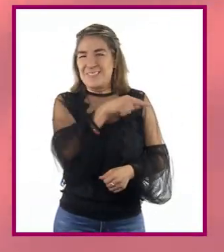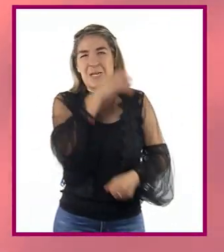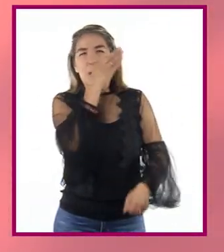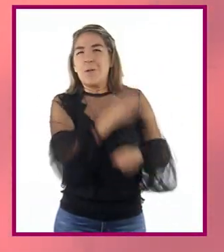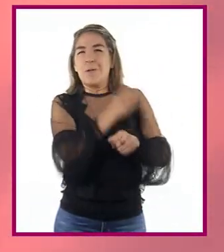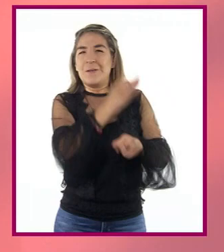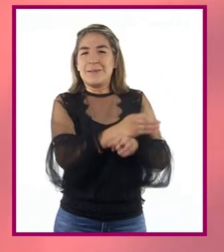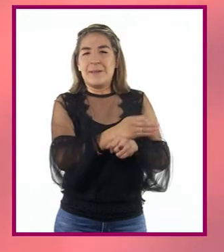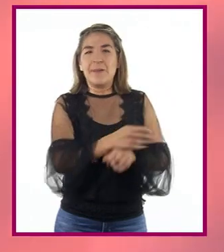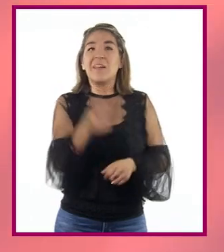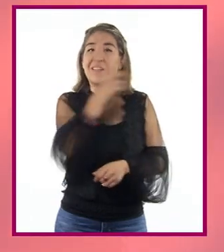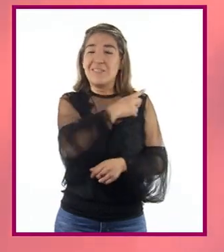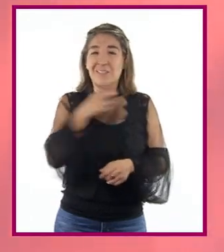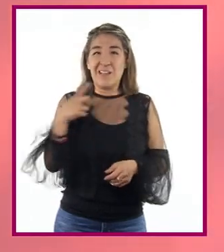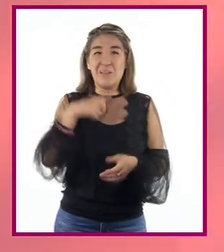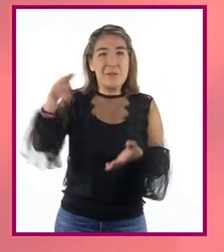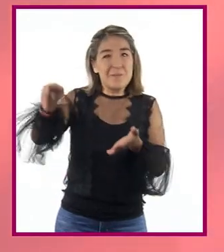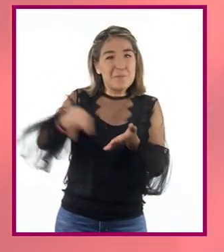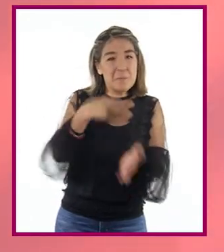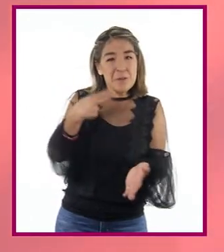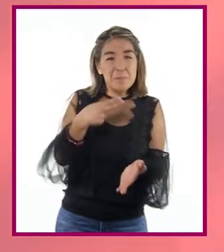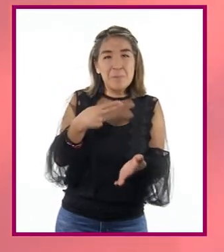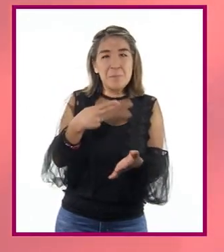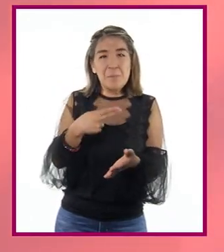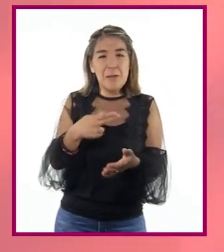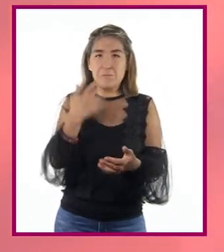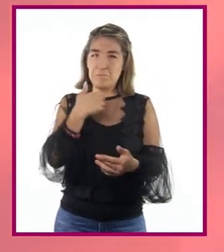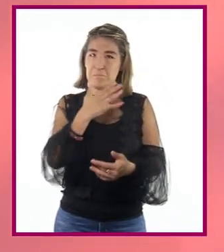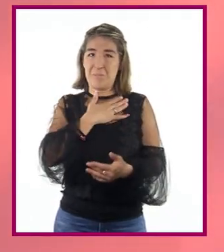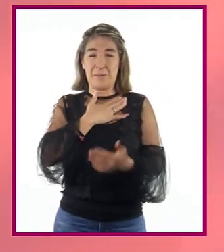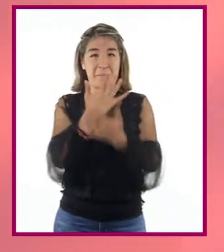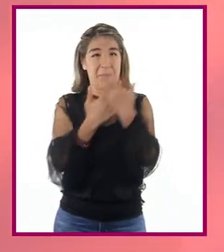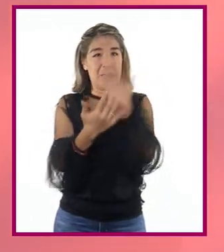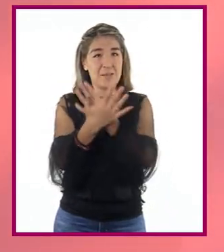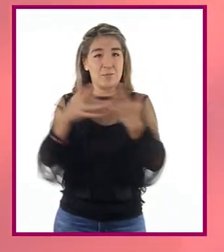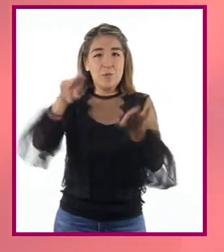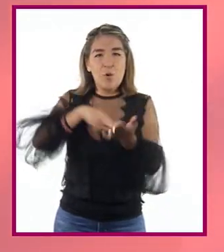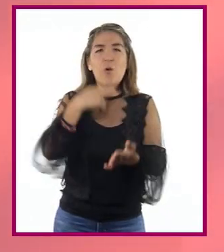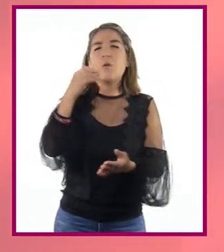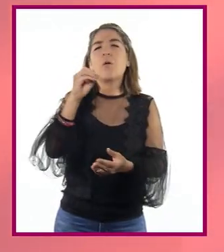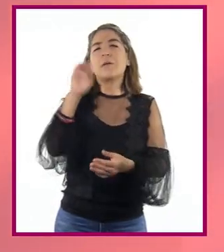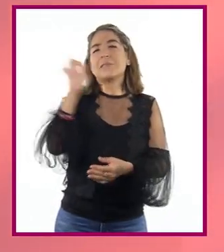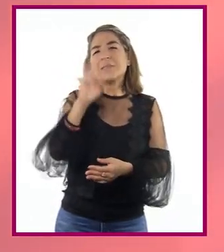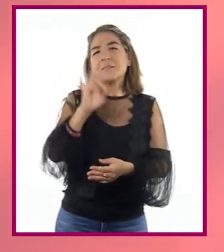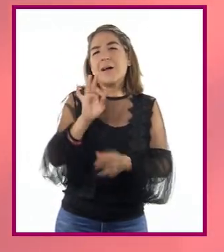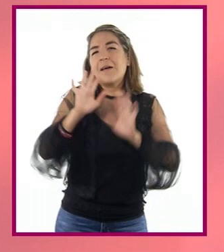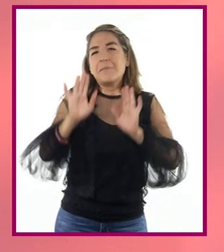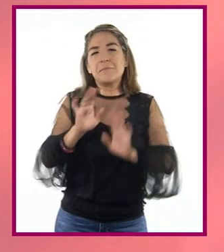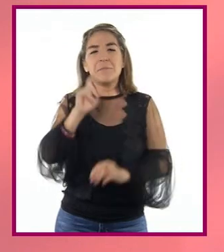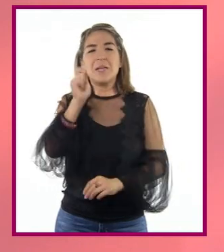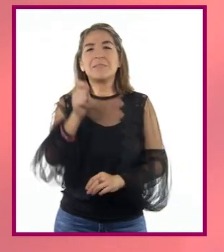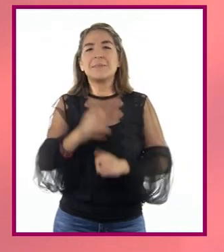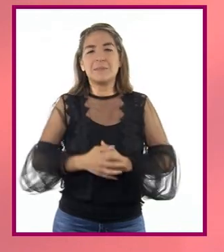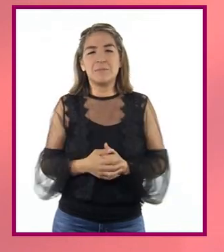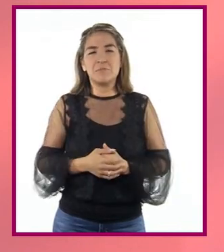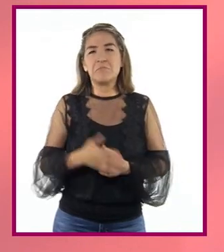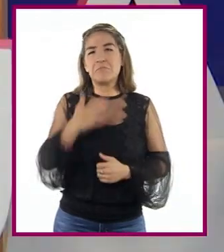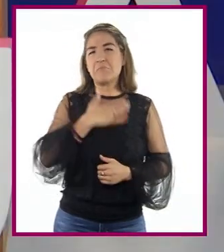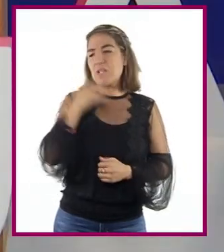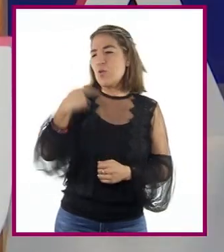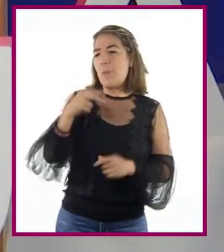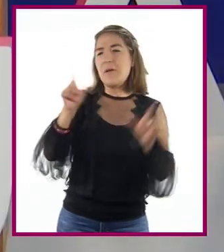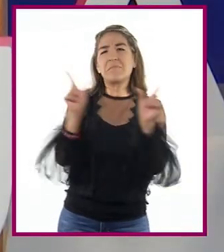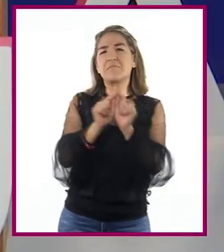casos, ¿debemos firmar de puño y letra nuestra carta? ¿O bastará con poner nuestro